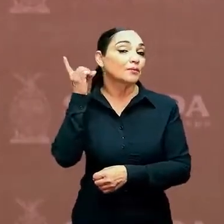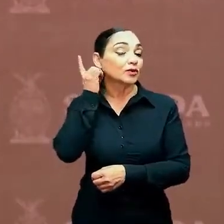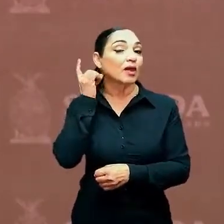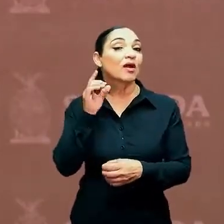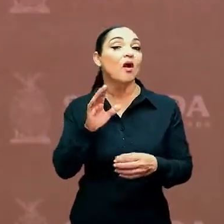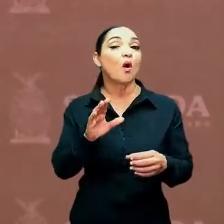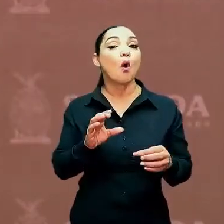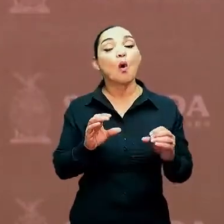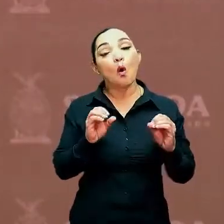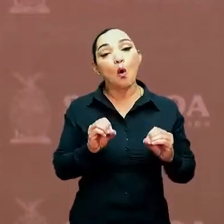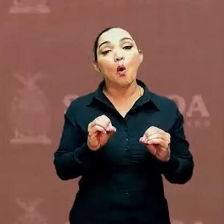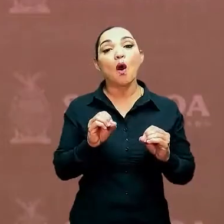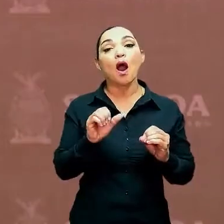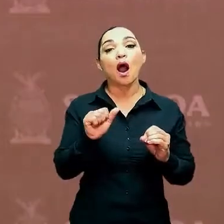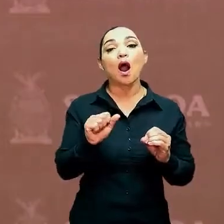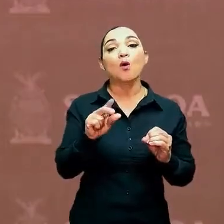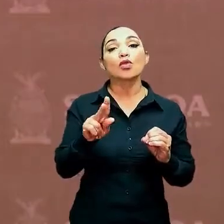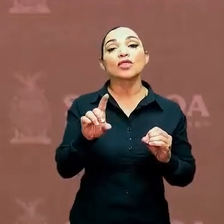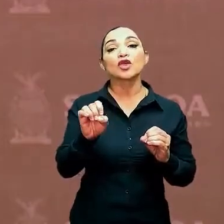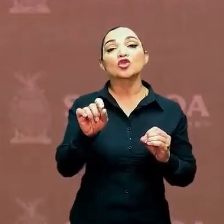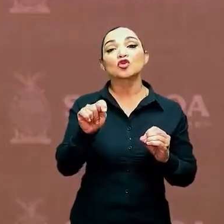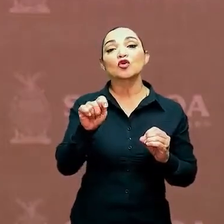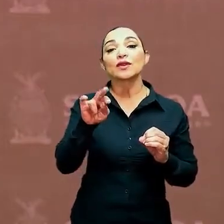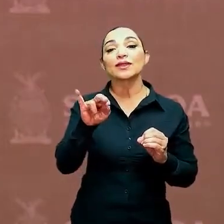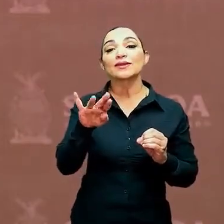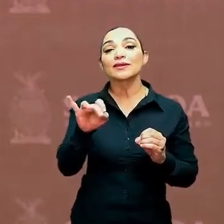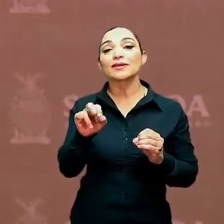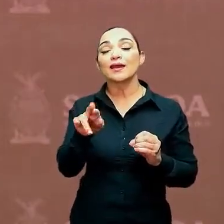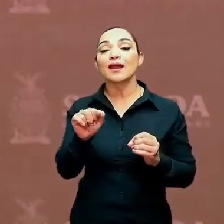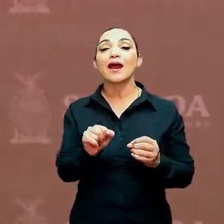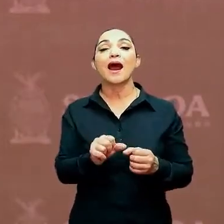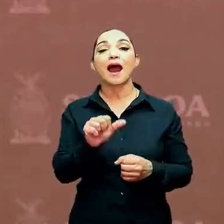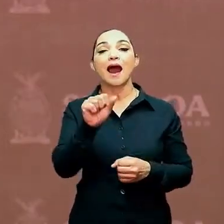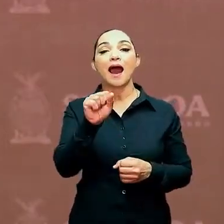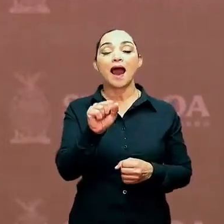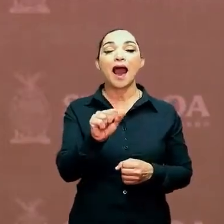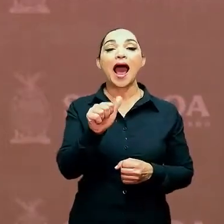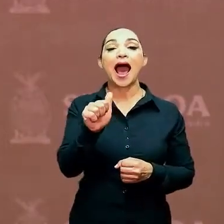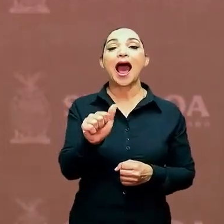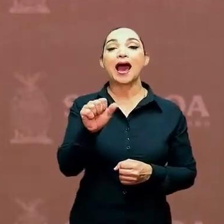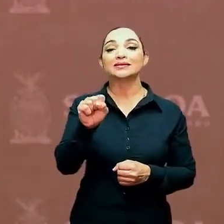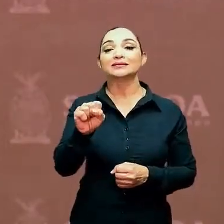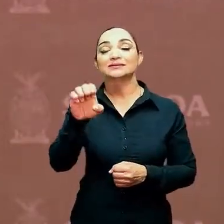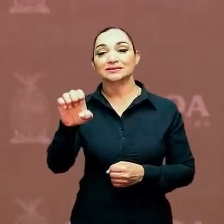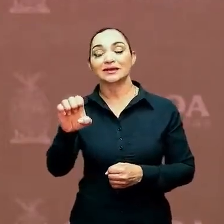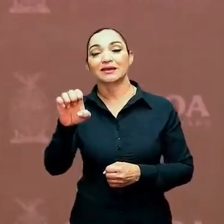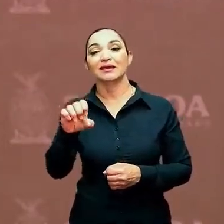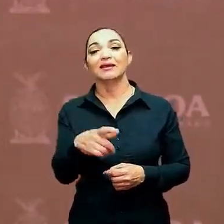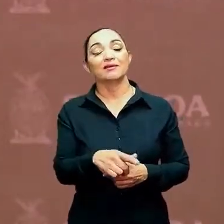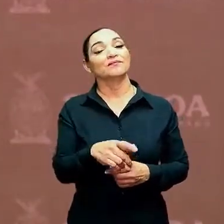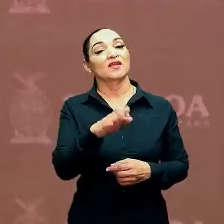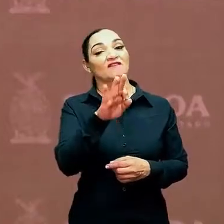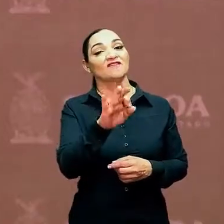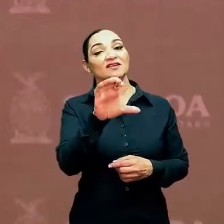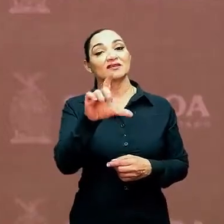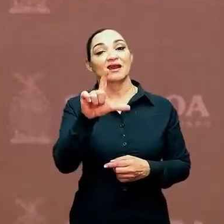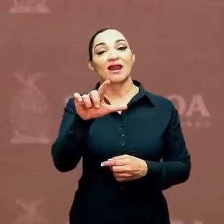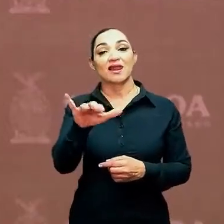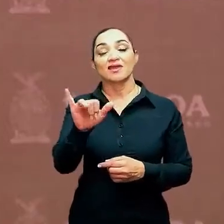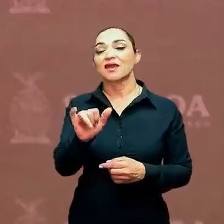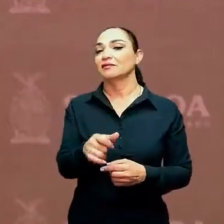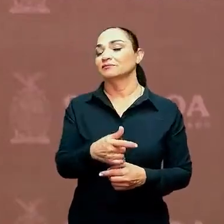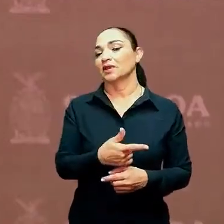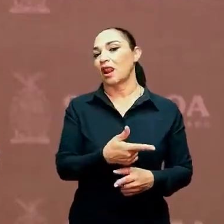Si hay causa penal, tienen que pasarlo aquí a la Fiscalía. Y la Fiscalía es autónoma, ni siquiera tiene que ver conmigo.